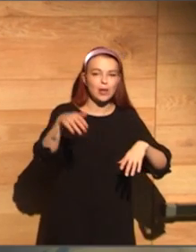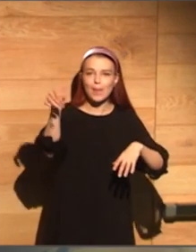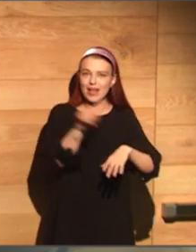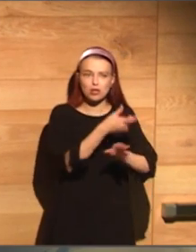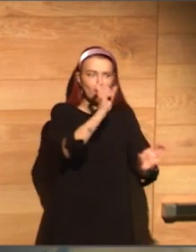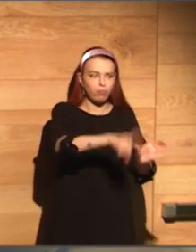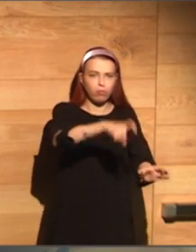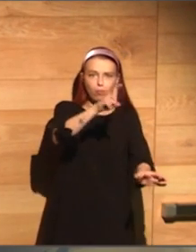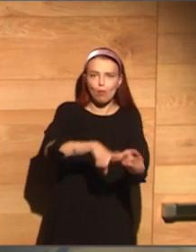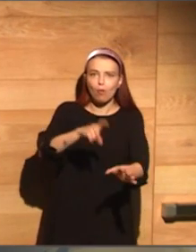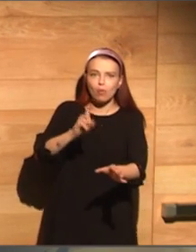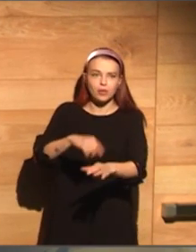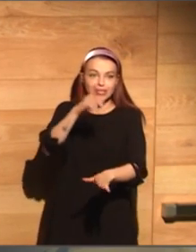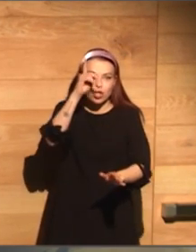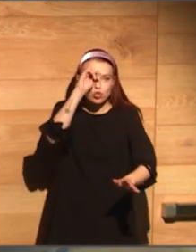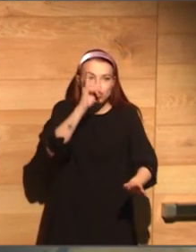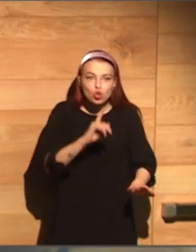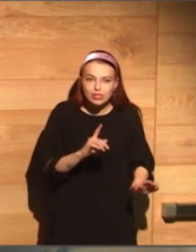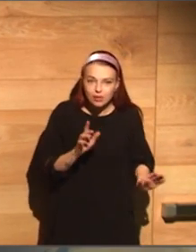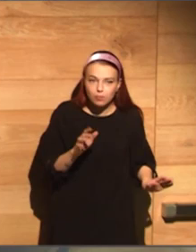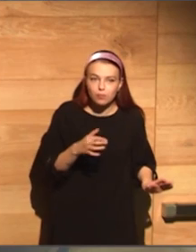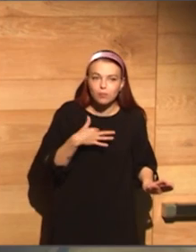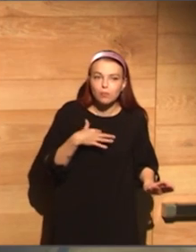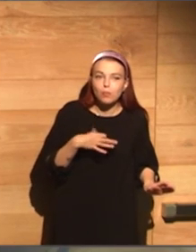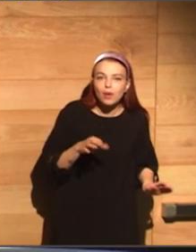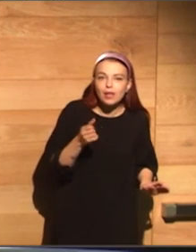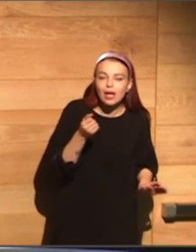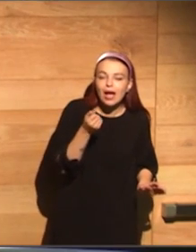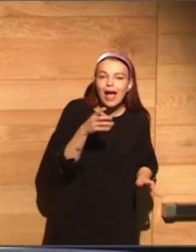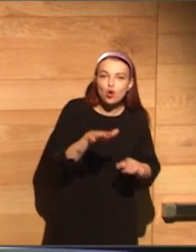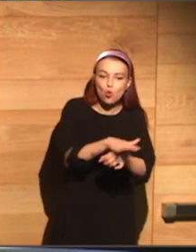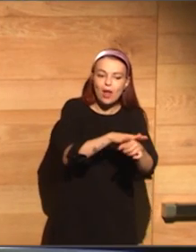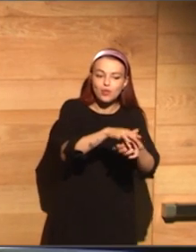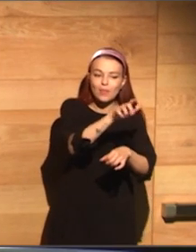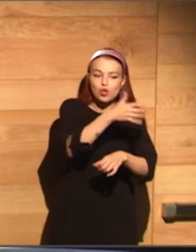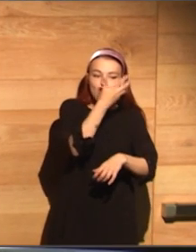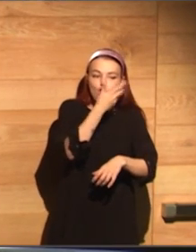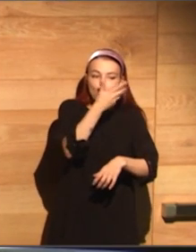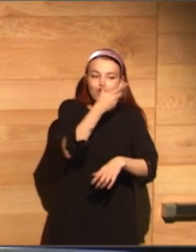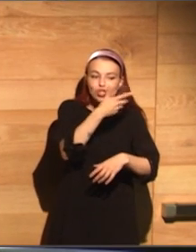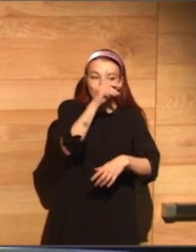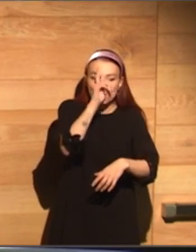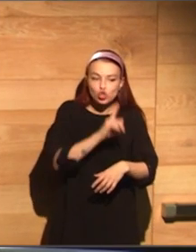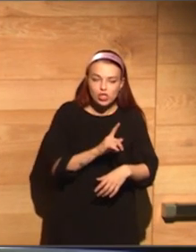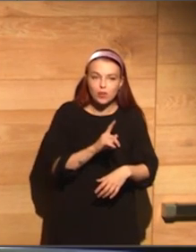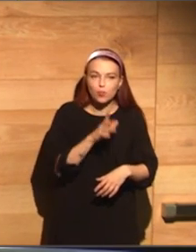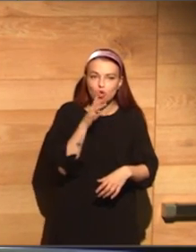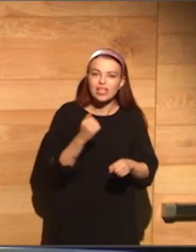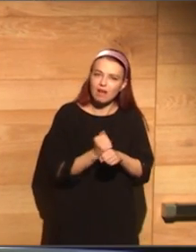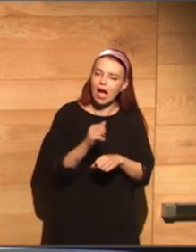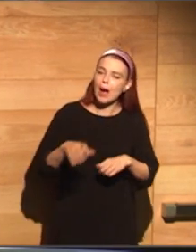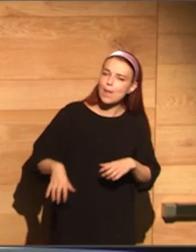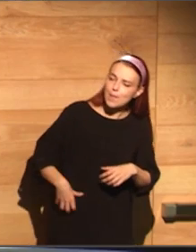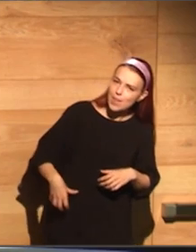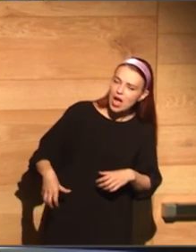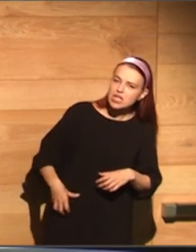era desconocido, tenía un, en algún ámbito sí que sería, tendría su fin. Su él era marqués y aparte era un gran autor, era teatral. Un autor, pero,